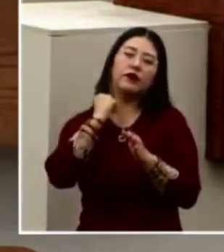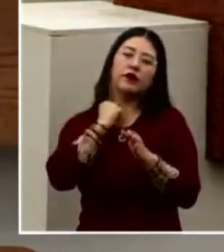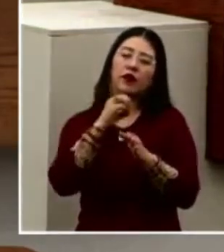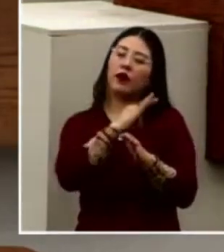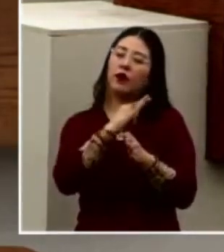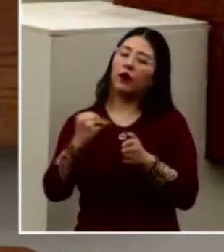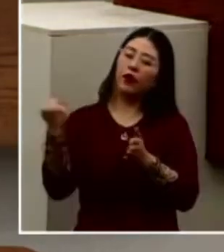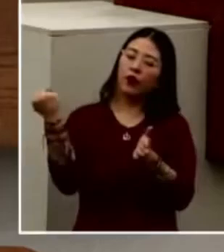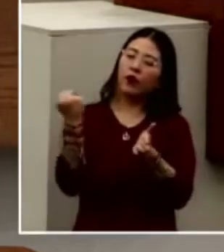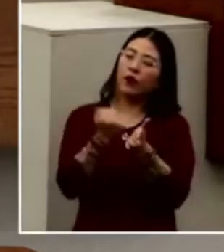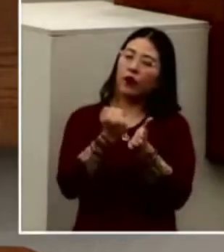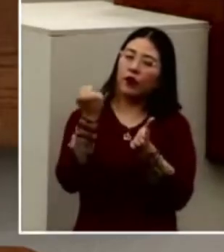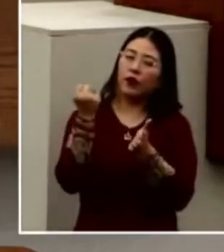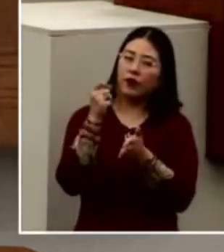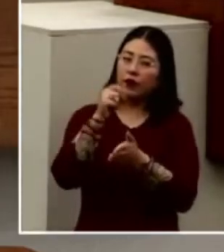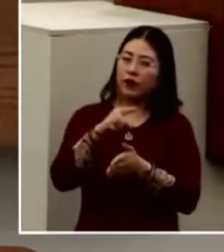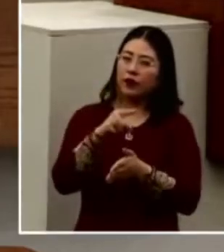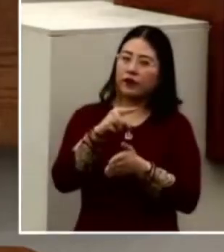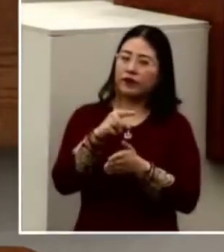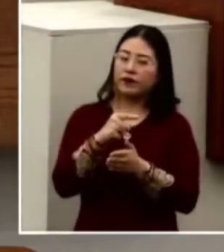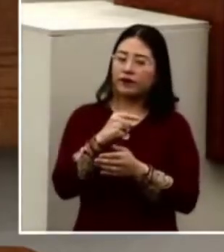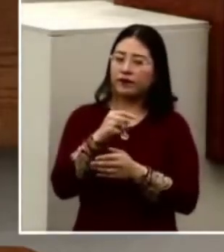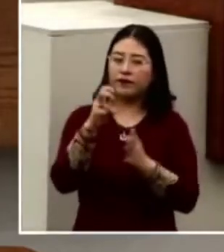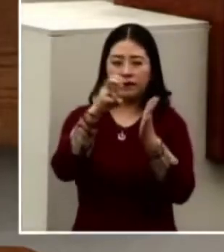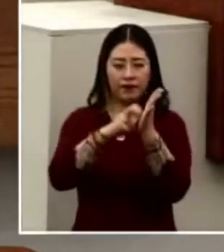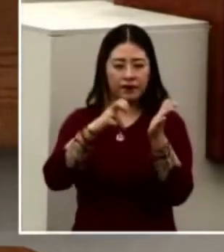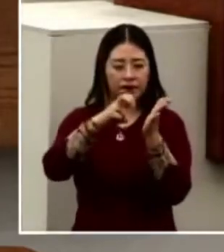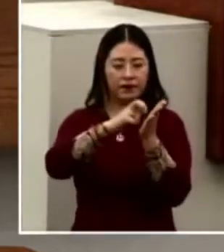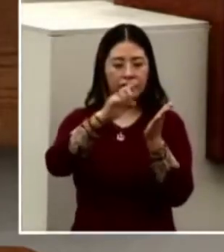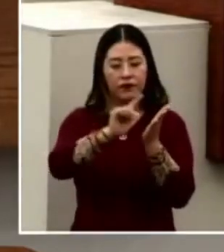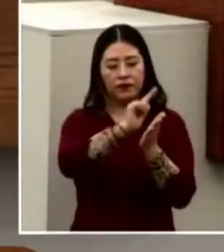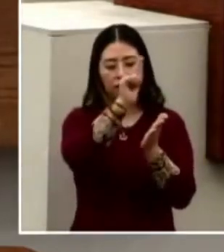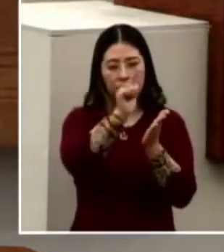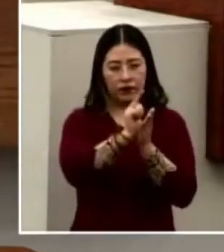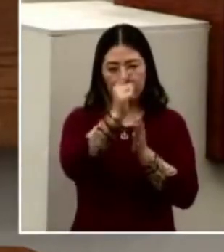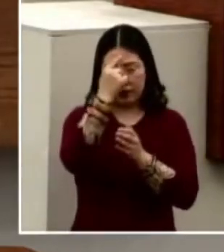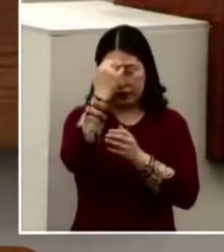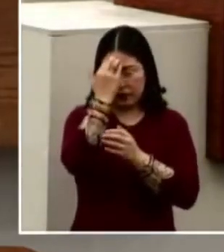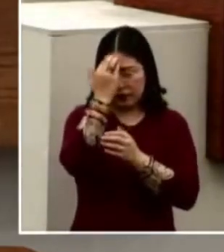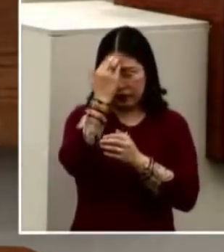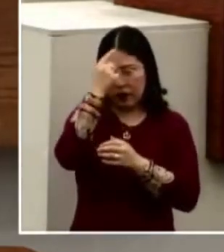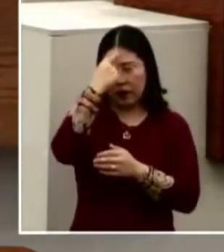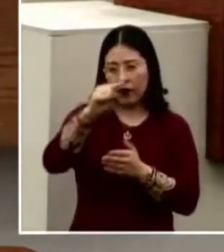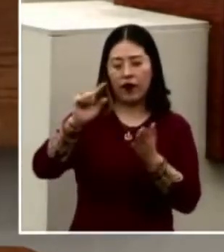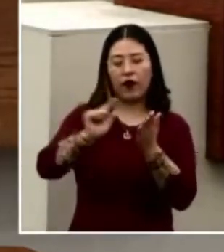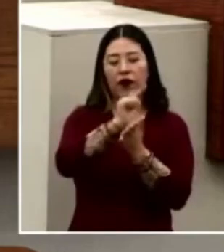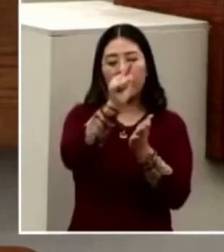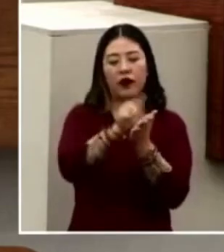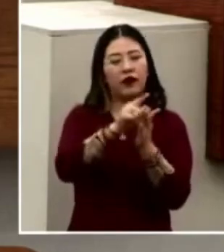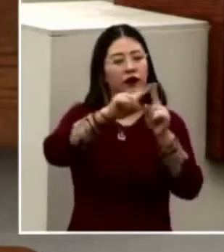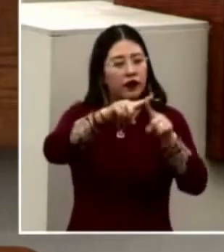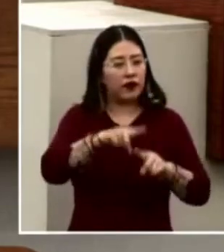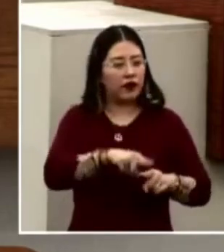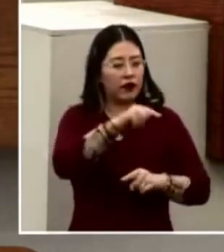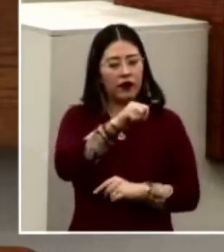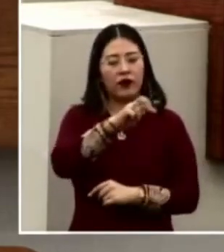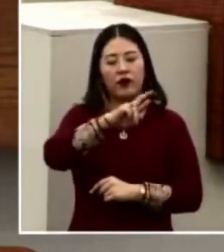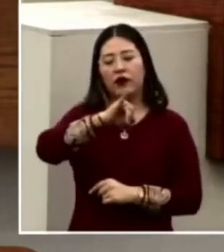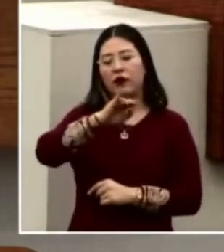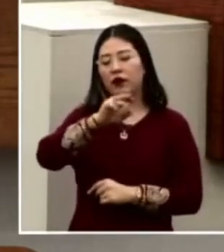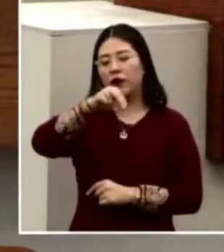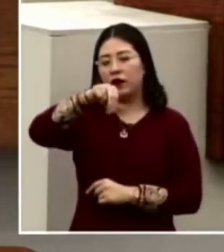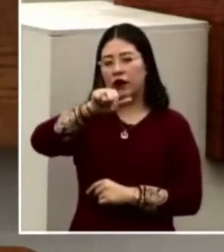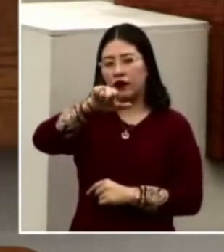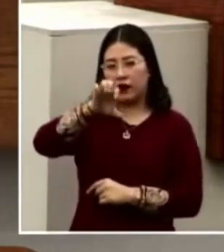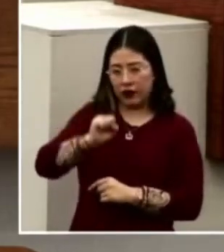aprobado una reforma a lo que se conoce como leyes secundarias, que eran básicamente